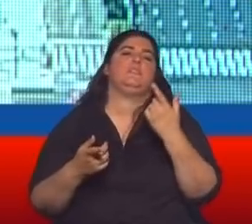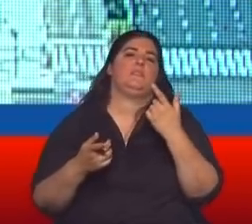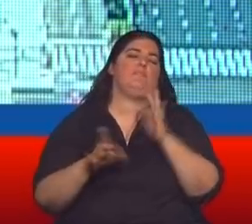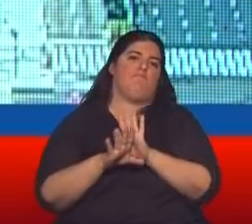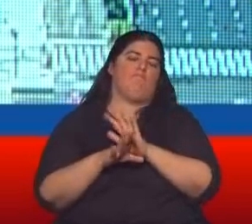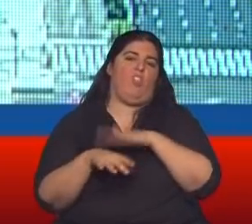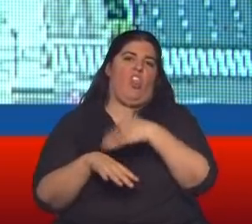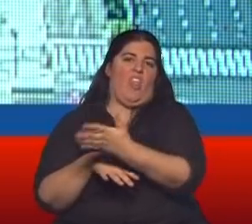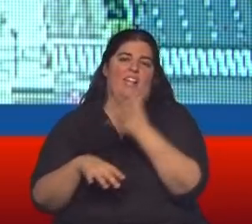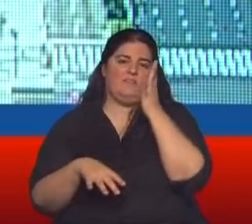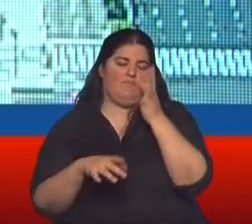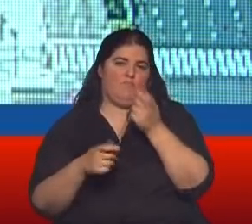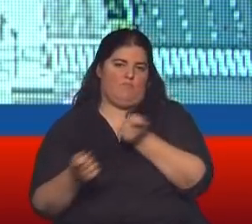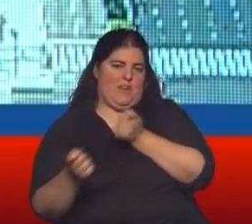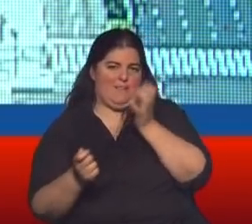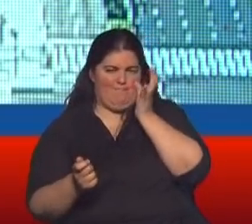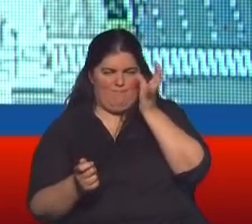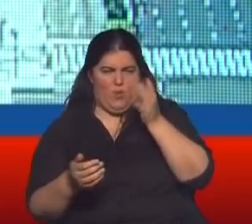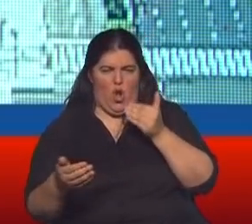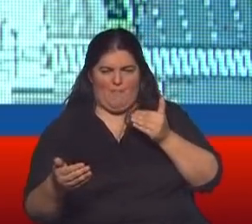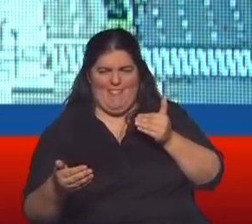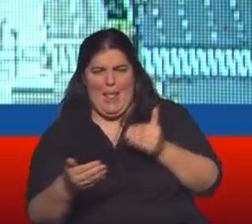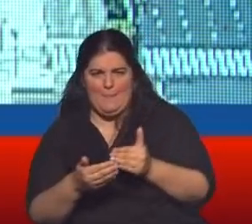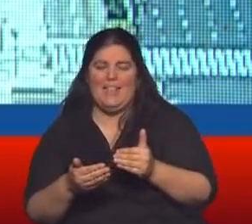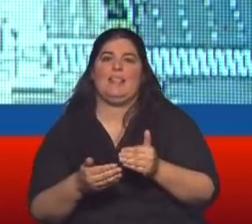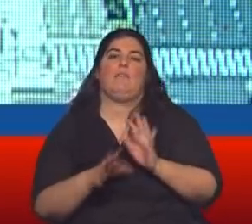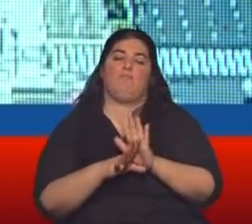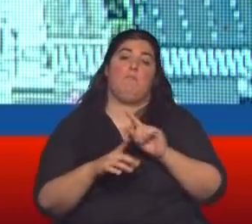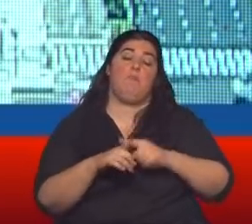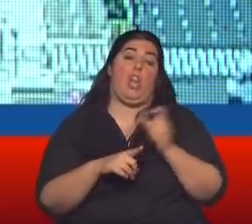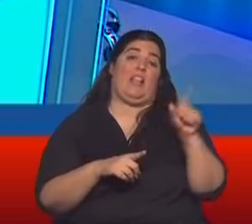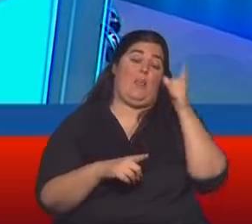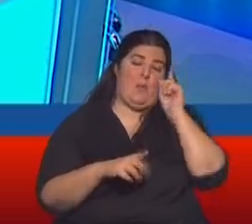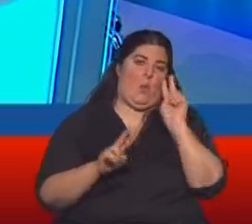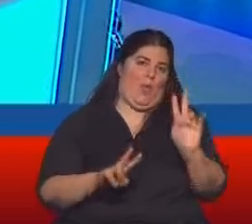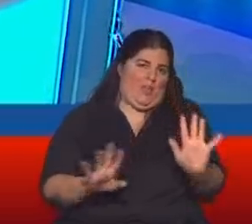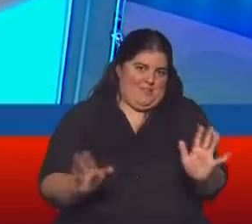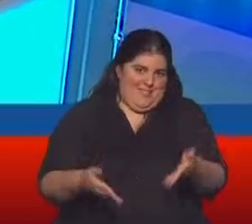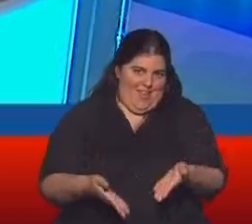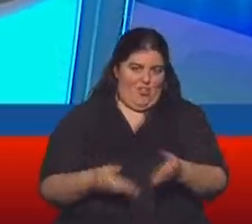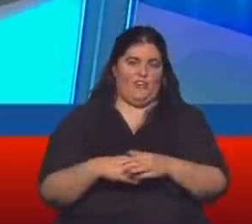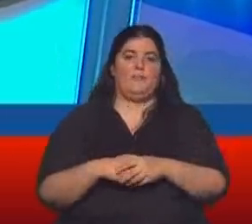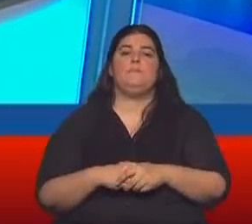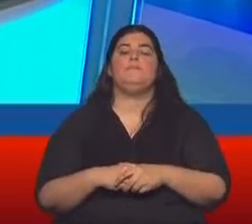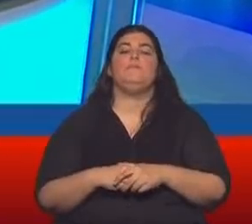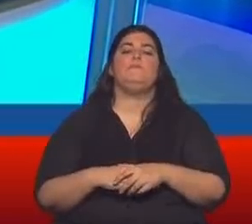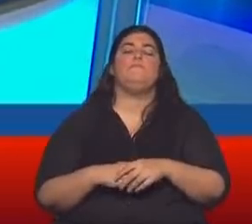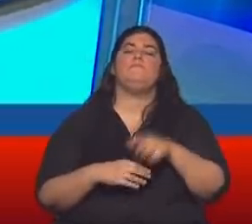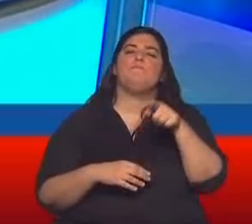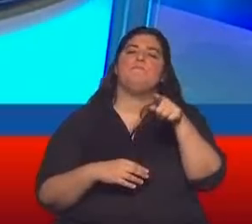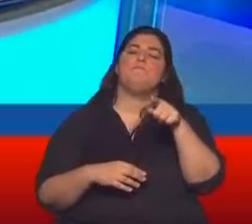límite y eso también genera este efecto también en la política peruana que estamos viendo ahora. Y el hecho de que la